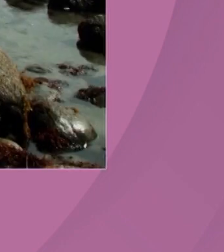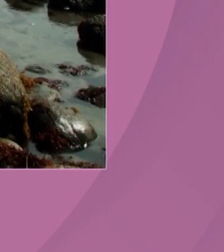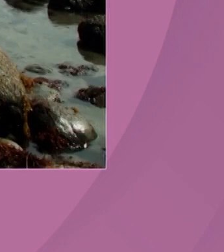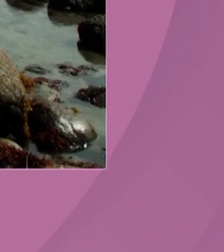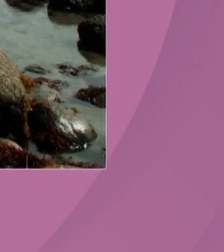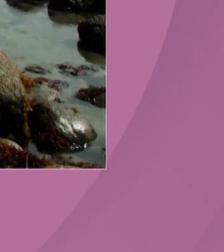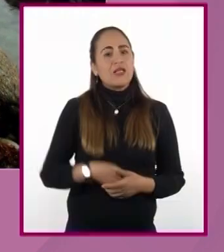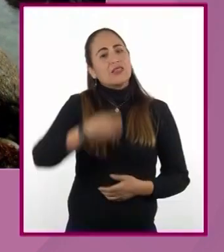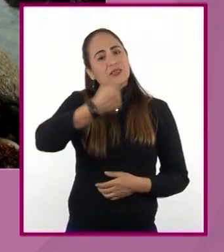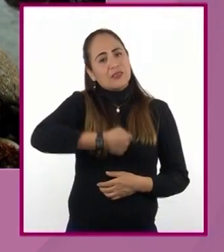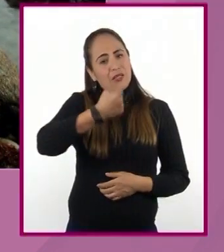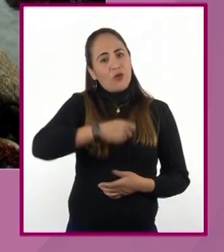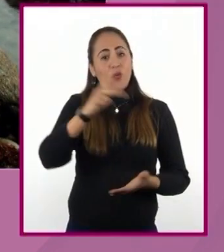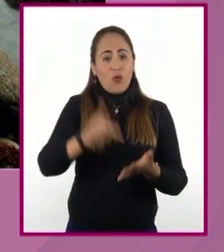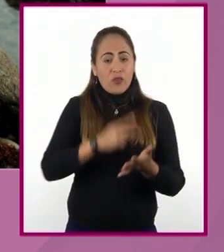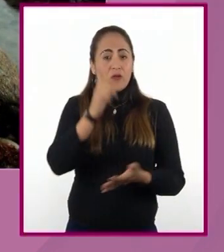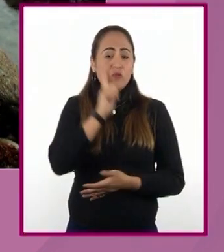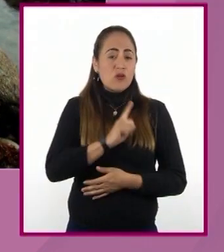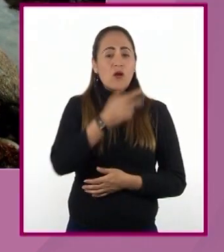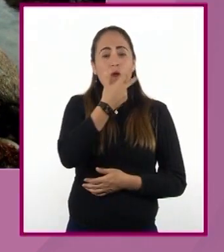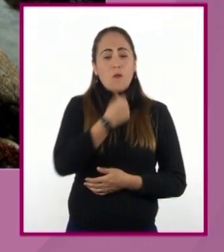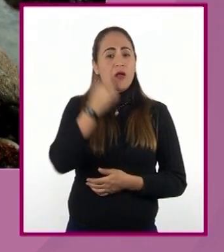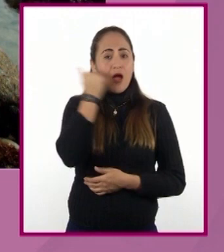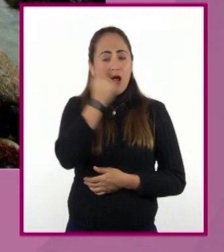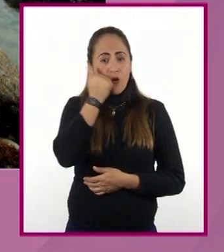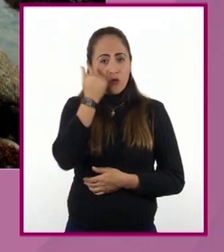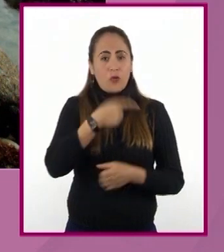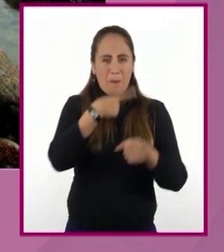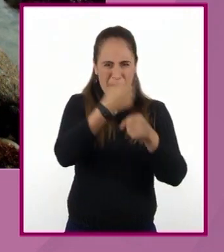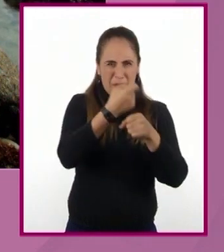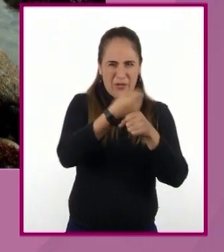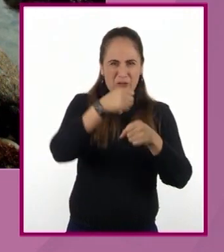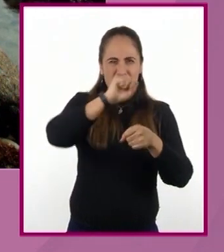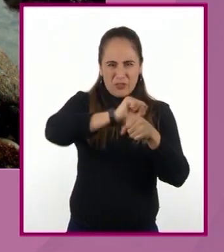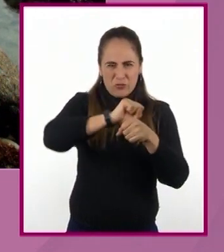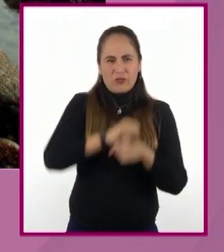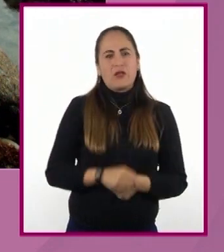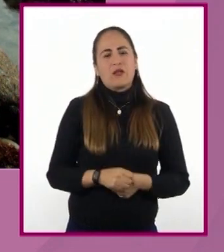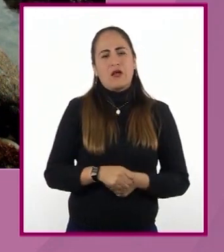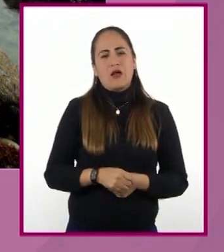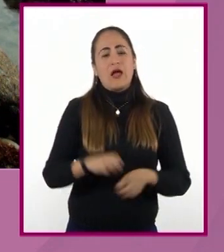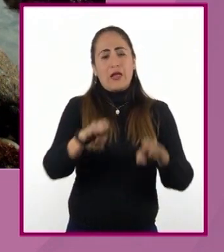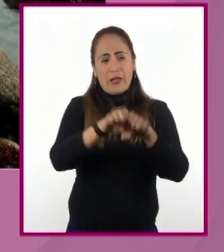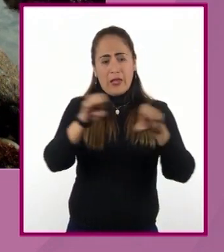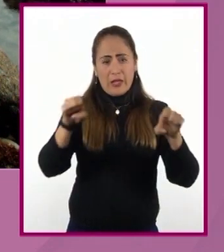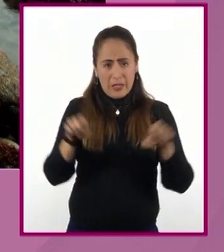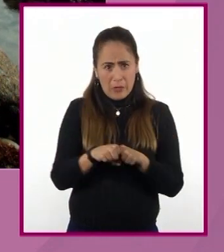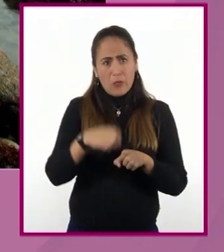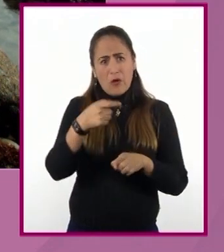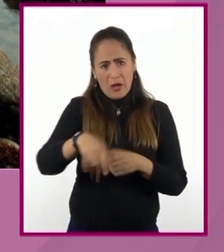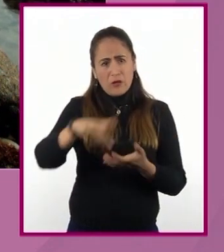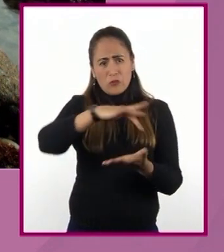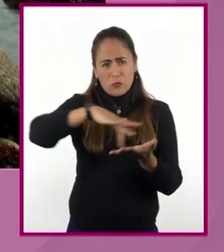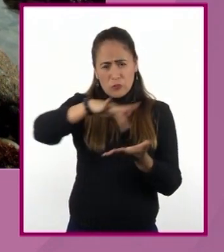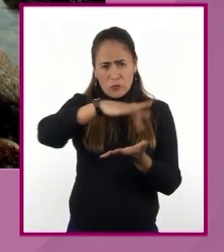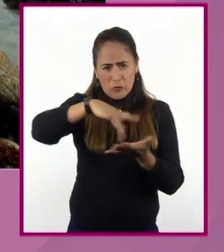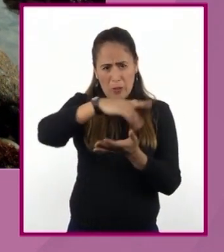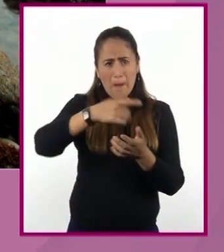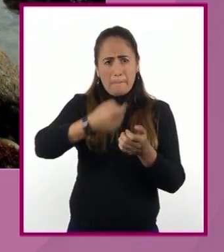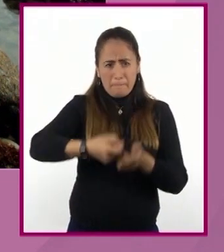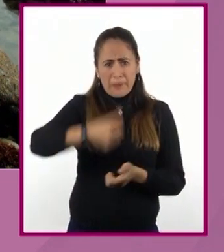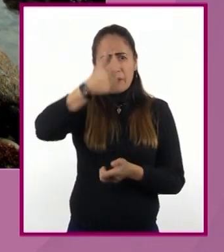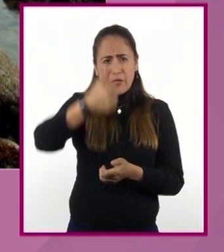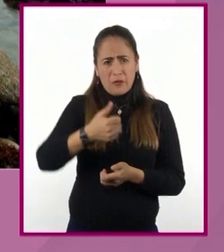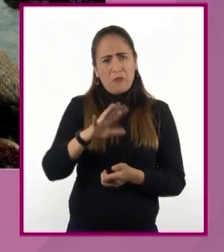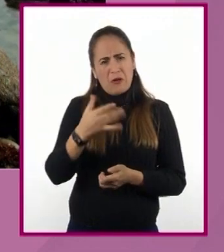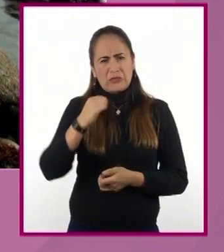Les saludo nuevamente, alumnas y alumnos de primer grado. Los primeros aparatos grabadores y reproductores de audio aparecieron a finales